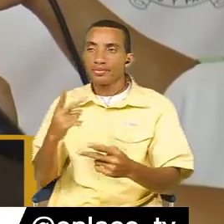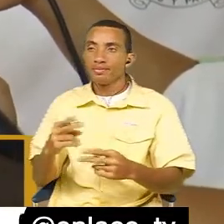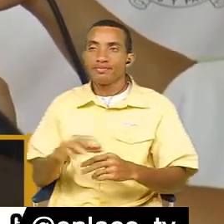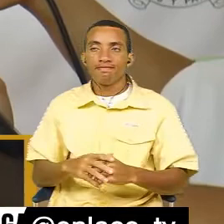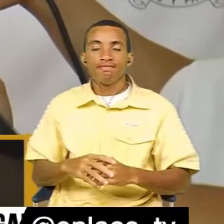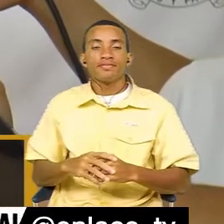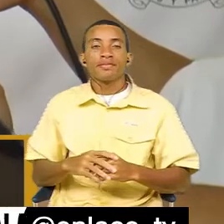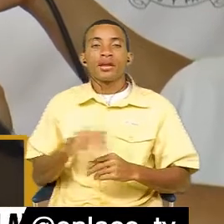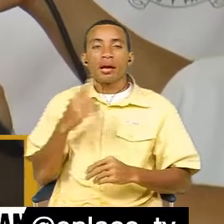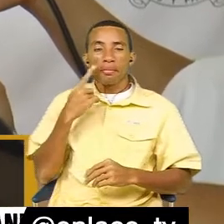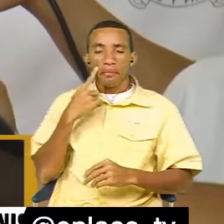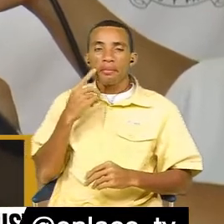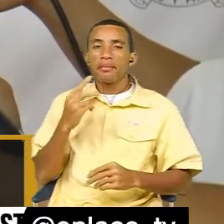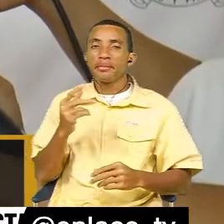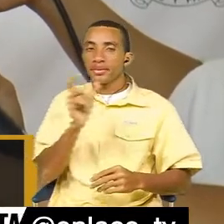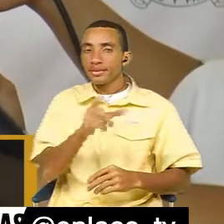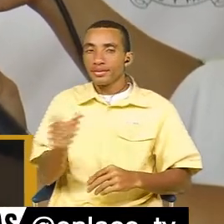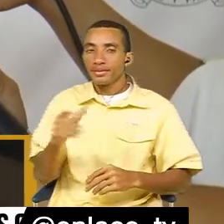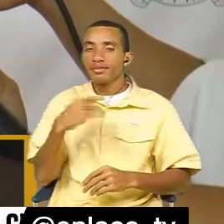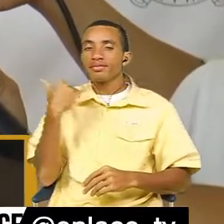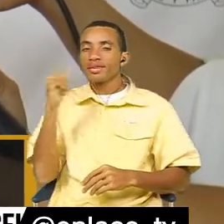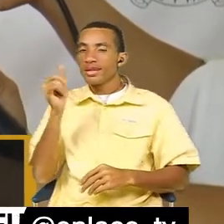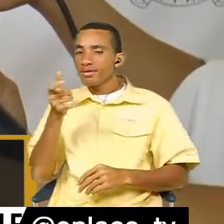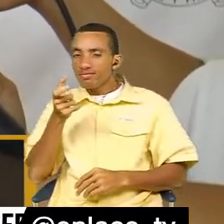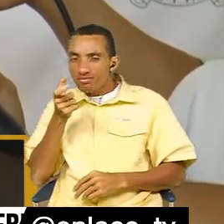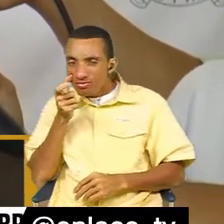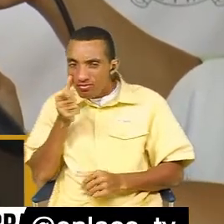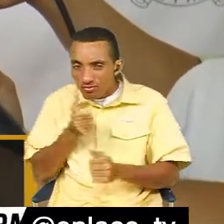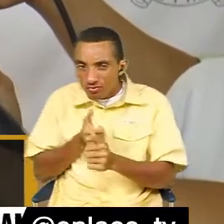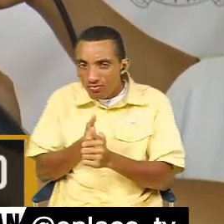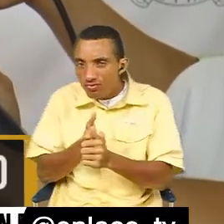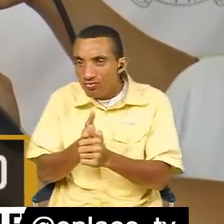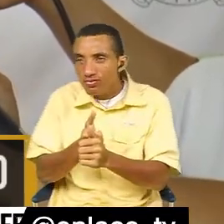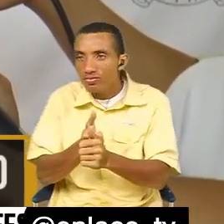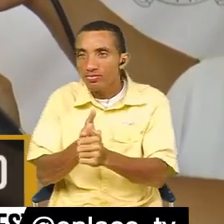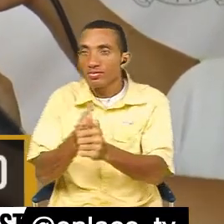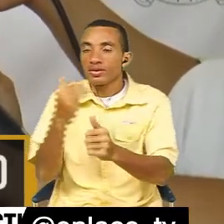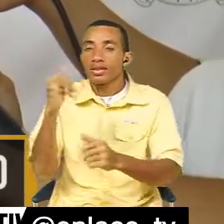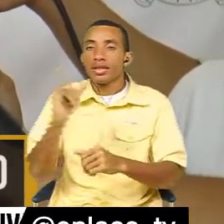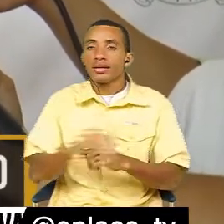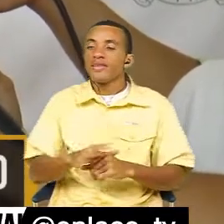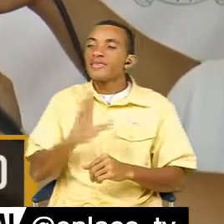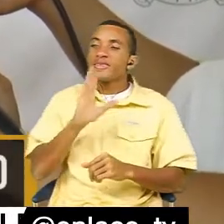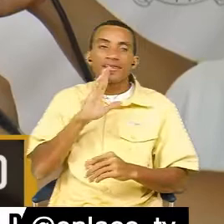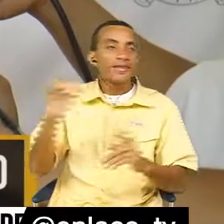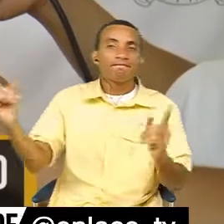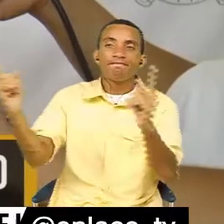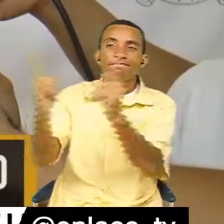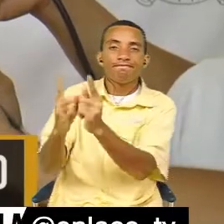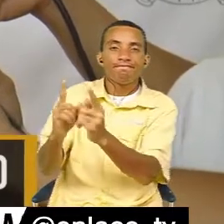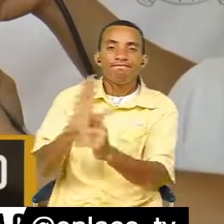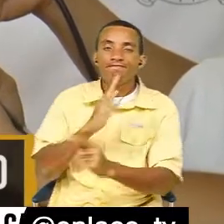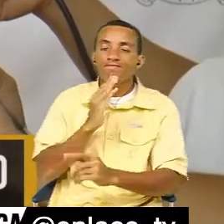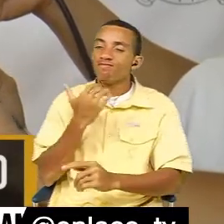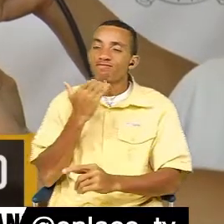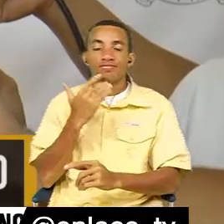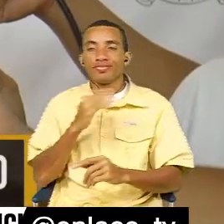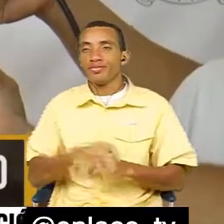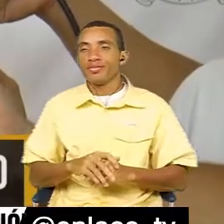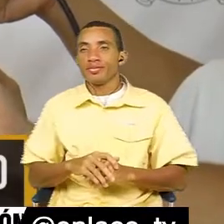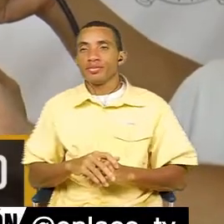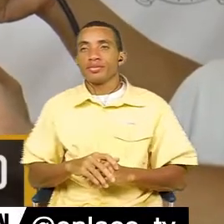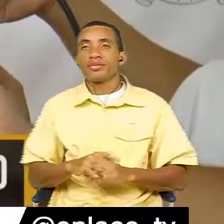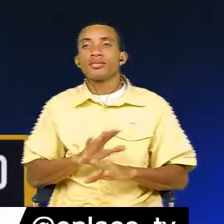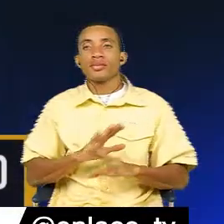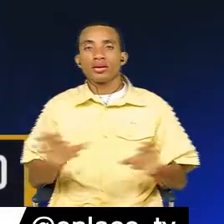que esta persona venía siendo monitoreada. Por eso es que finalmente no podemos llegar con quien la iba a recibir acá, porque normalmente utilizan pues estas